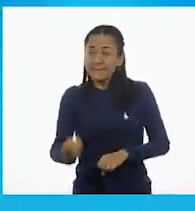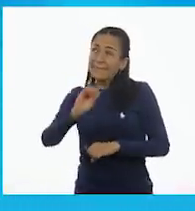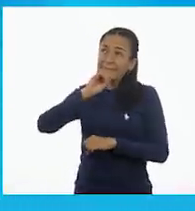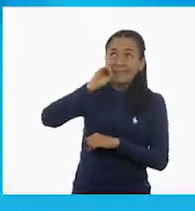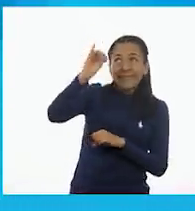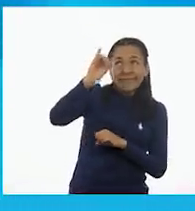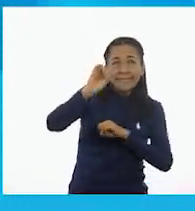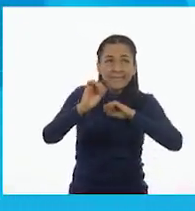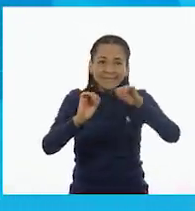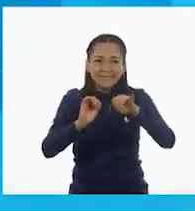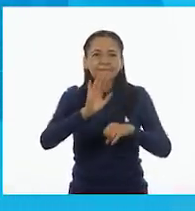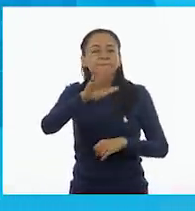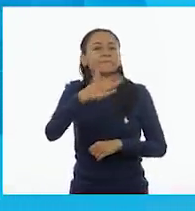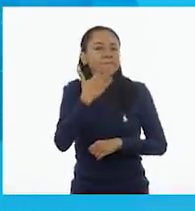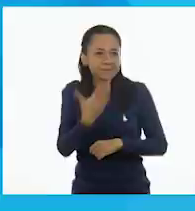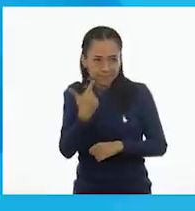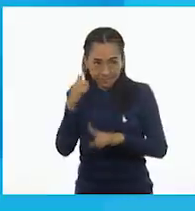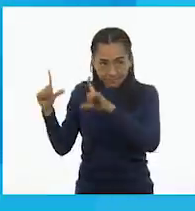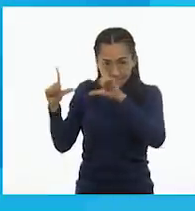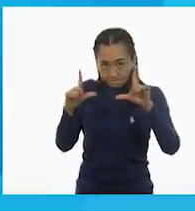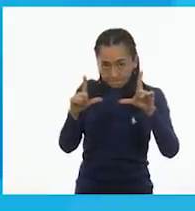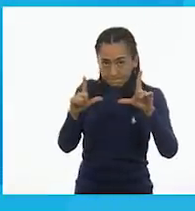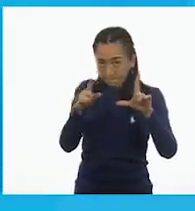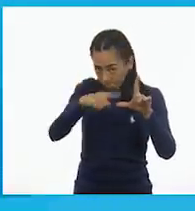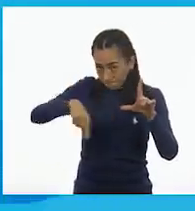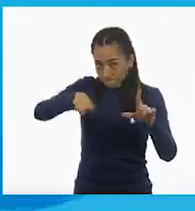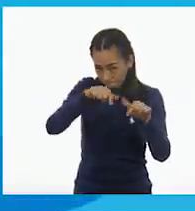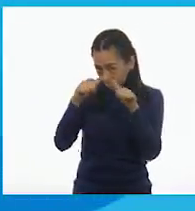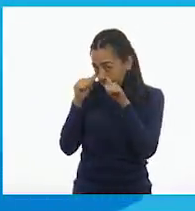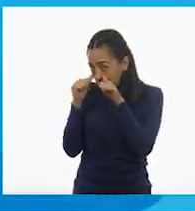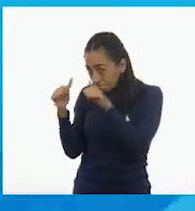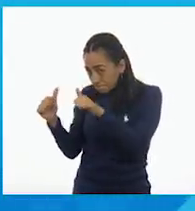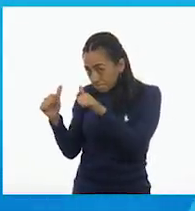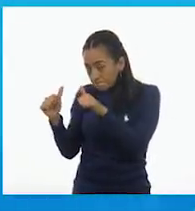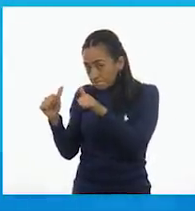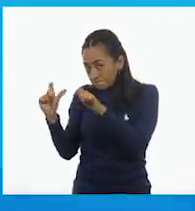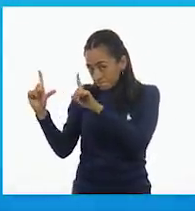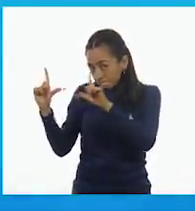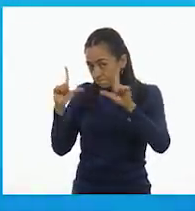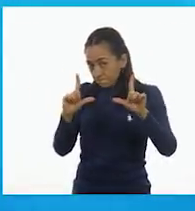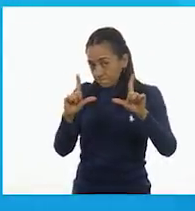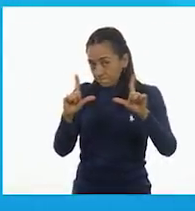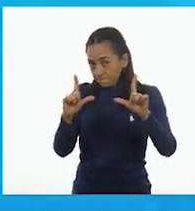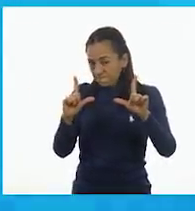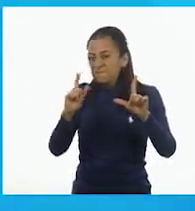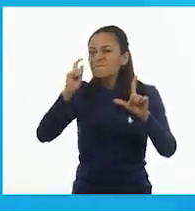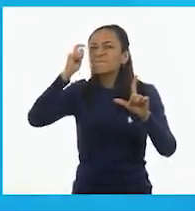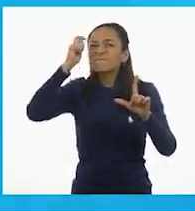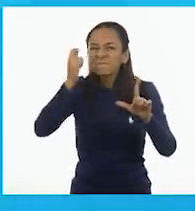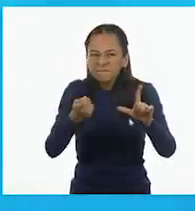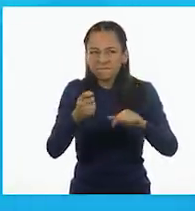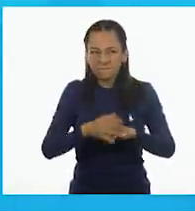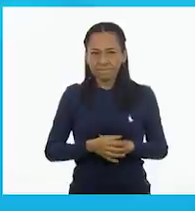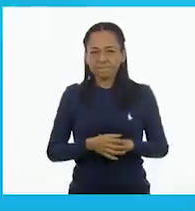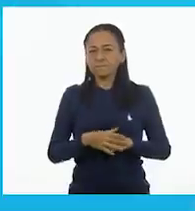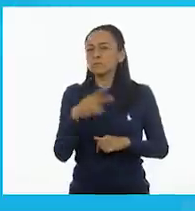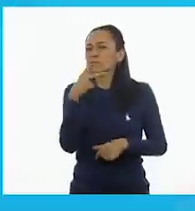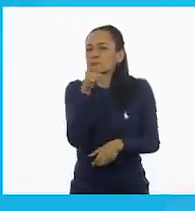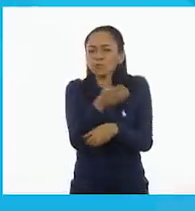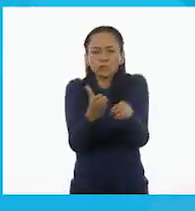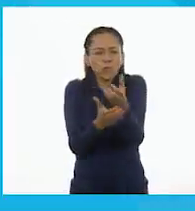muy, muy bien todo esto que están ustedes poniendo atención. Ah, la siguiente imagen es dejar tus